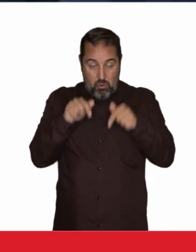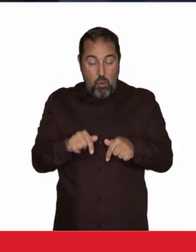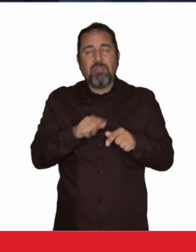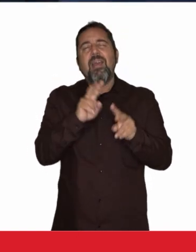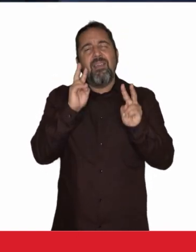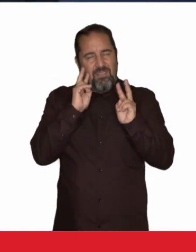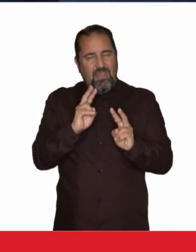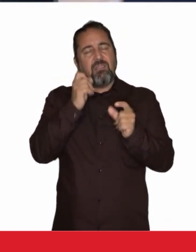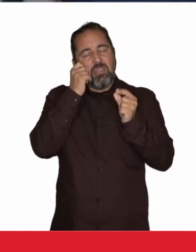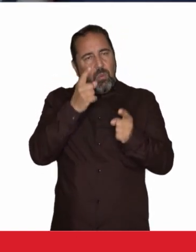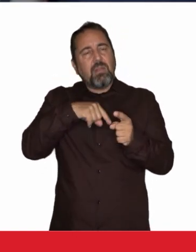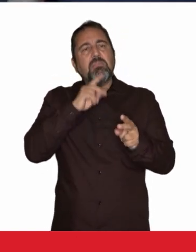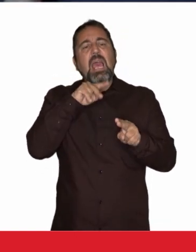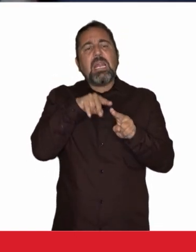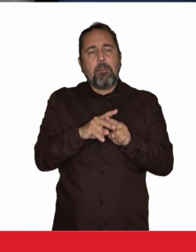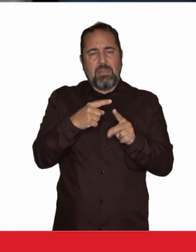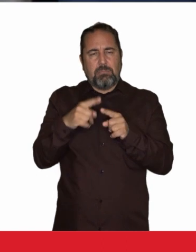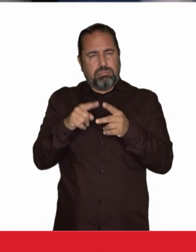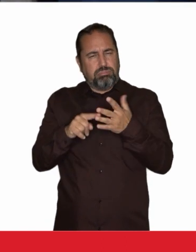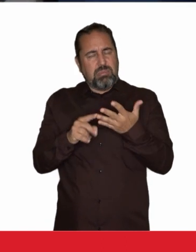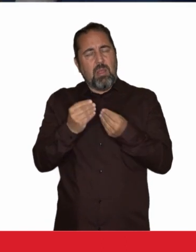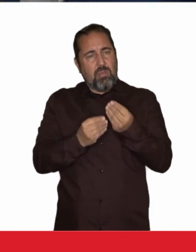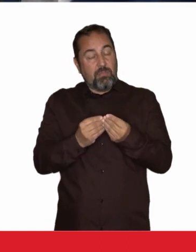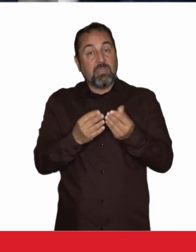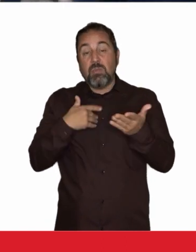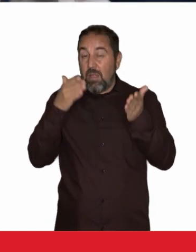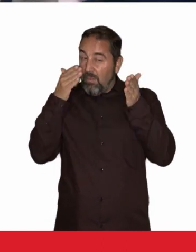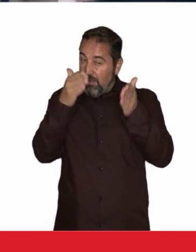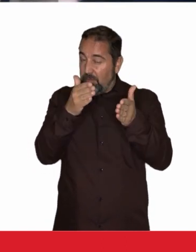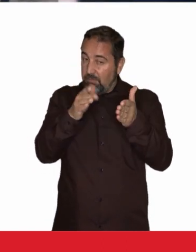mercado? Entonces, en la sesión de hoy vais a ver que las